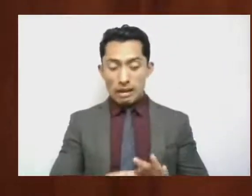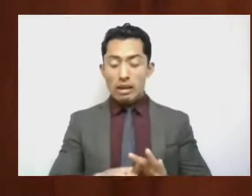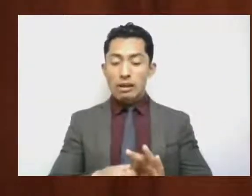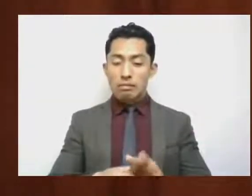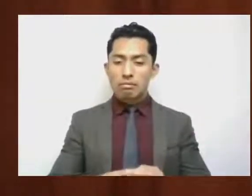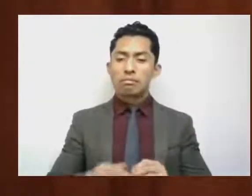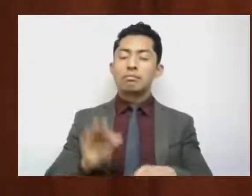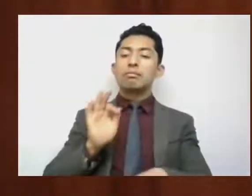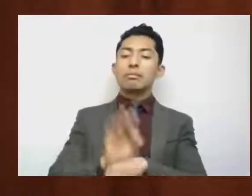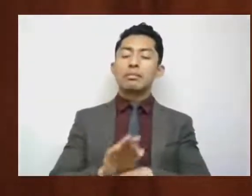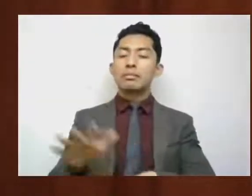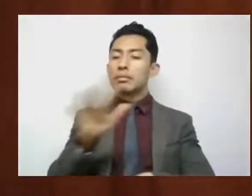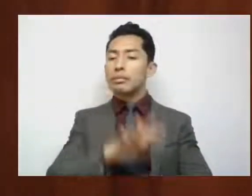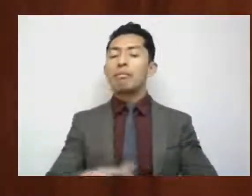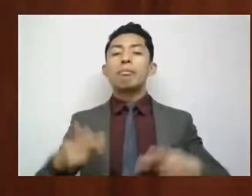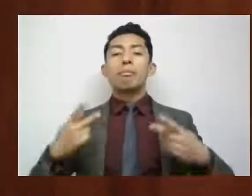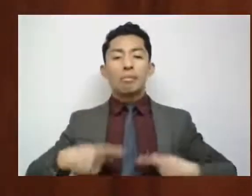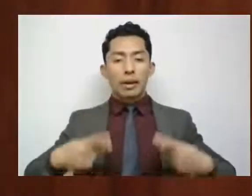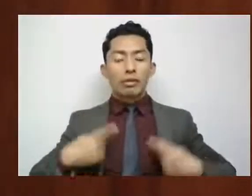los ciudadanos